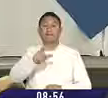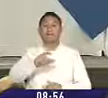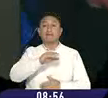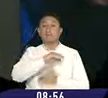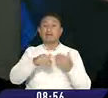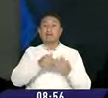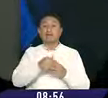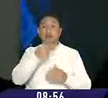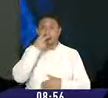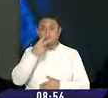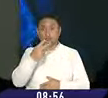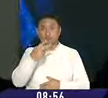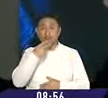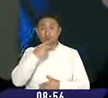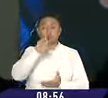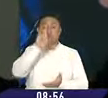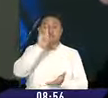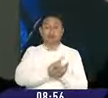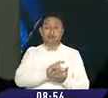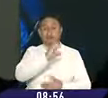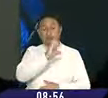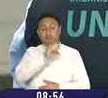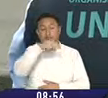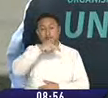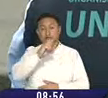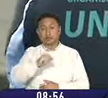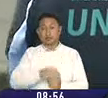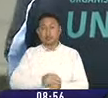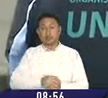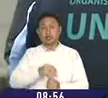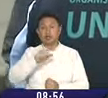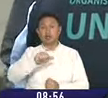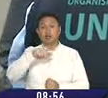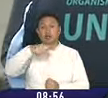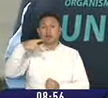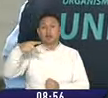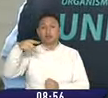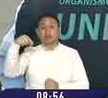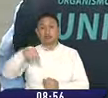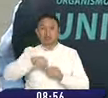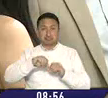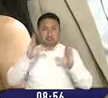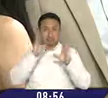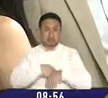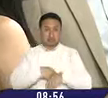a través del aplicativo CNE App, que funciona de forma gratuita